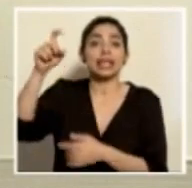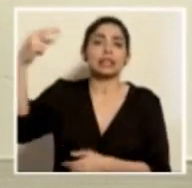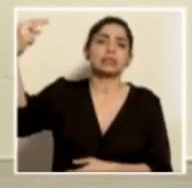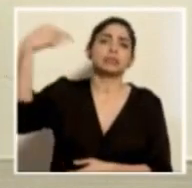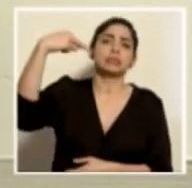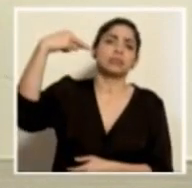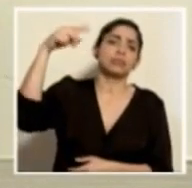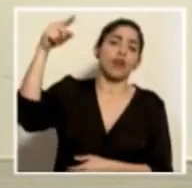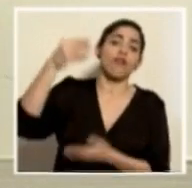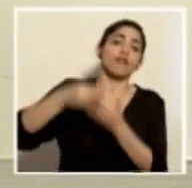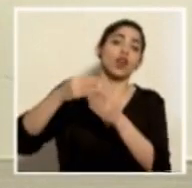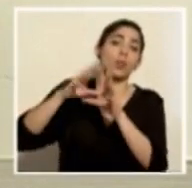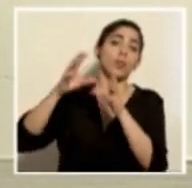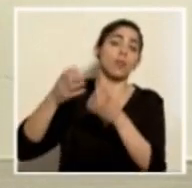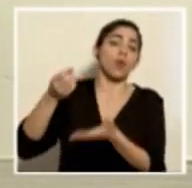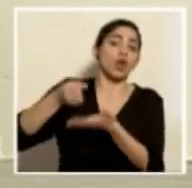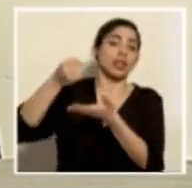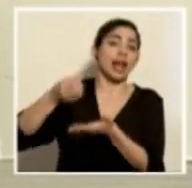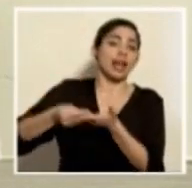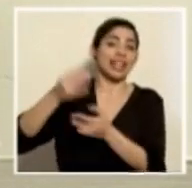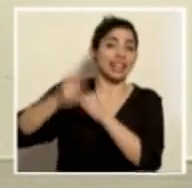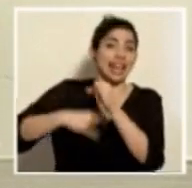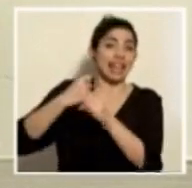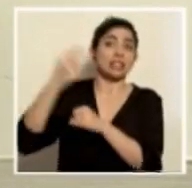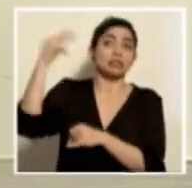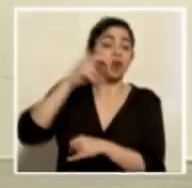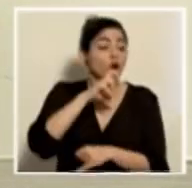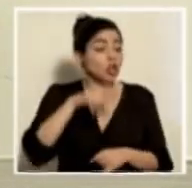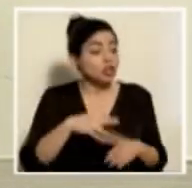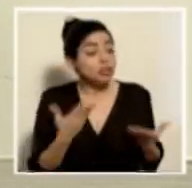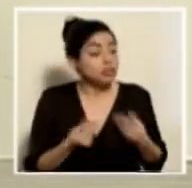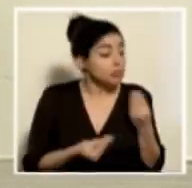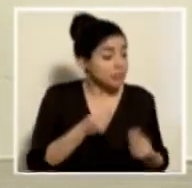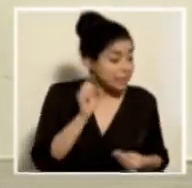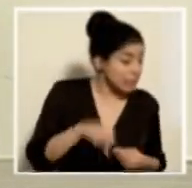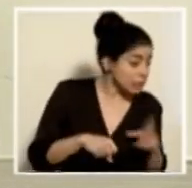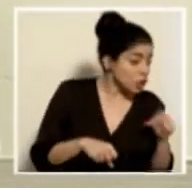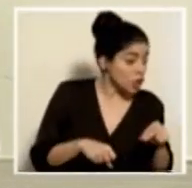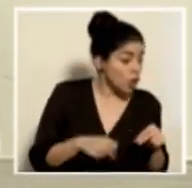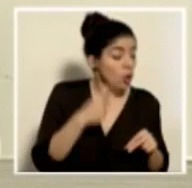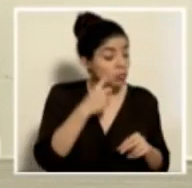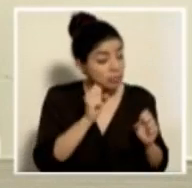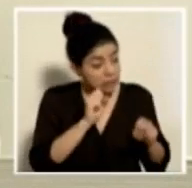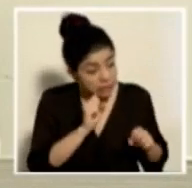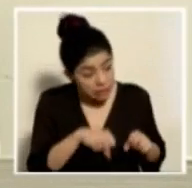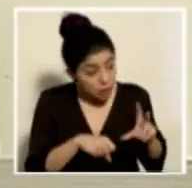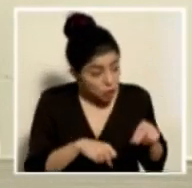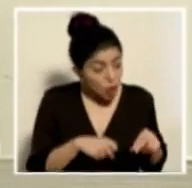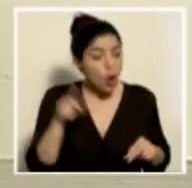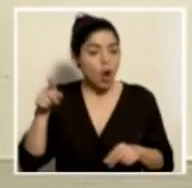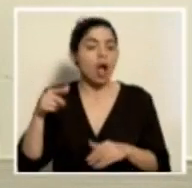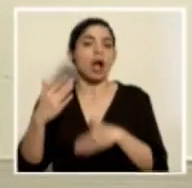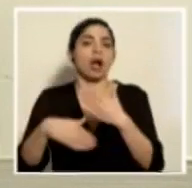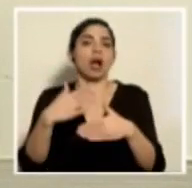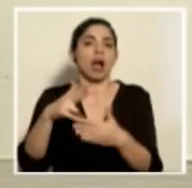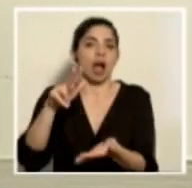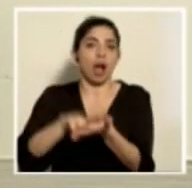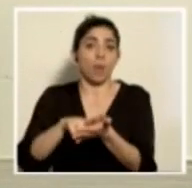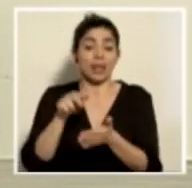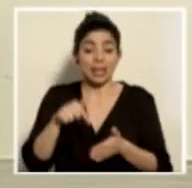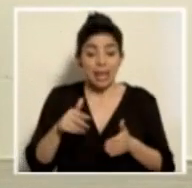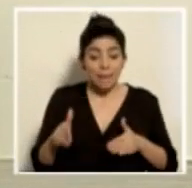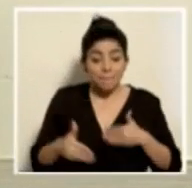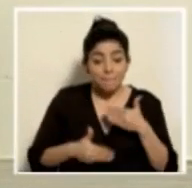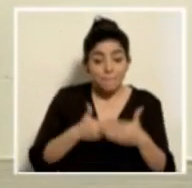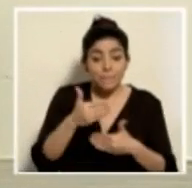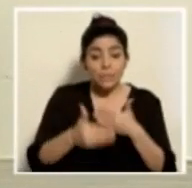Rica diga si va a hacer o no esto para empezar con el acuerdo. Esta ruta le da estabilidad macroeconómica a Costa Rica